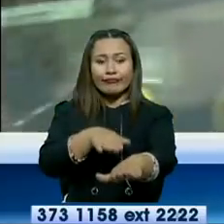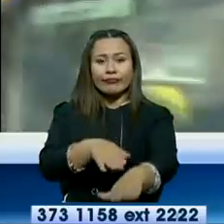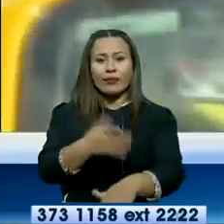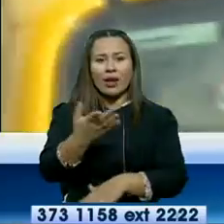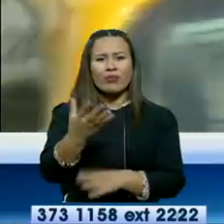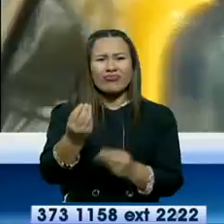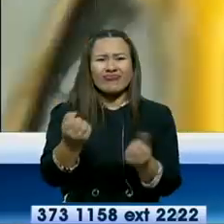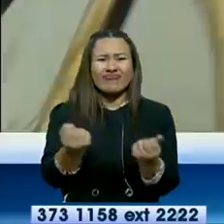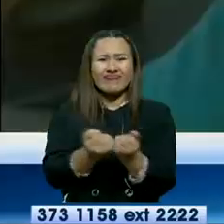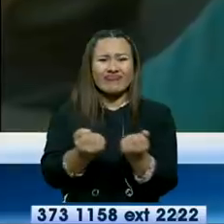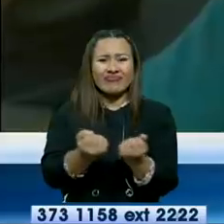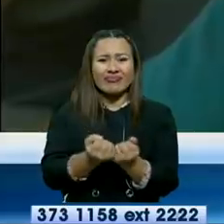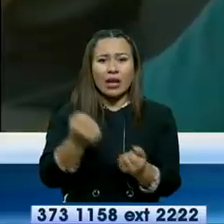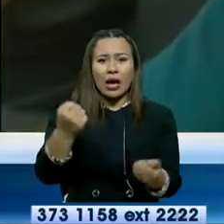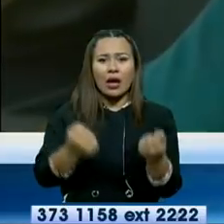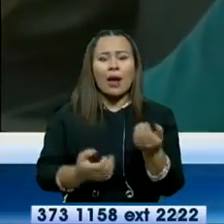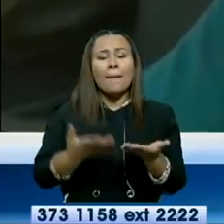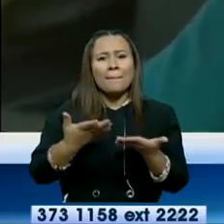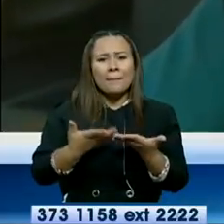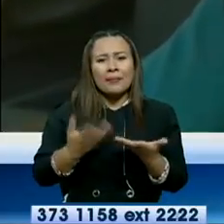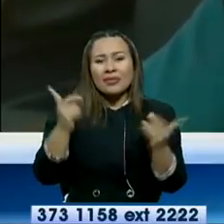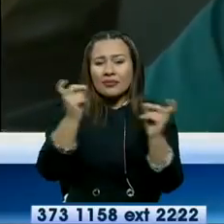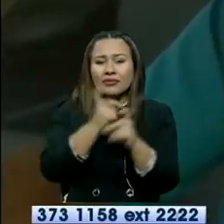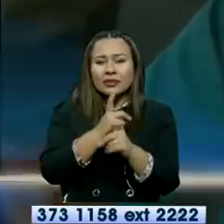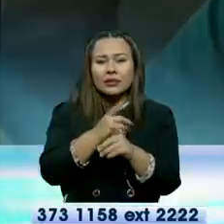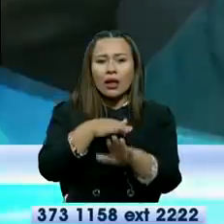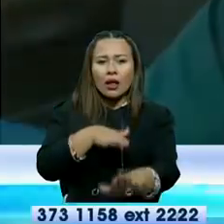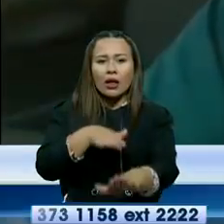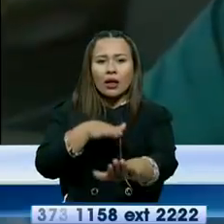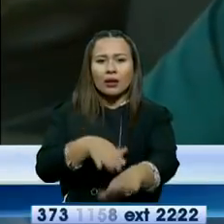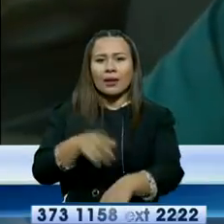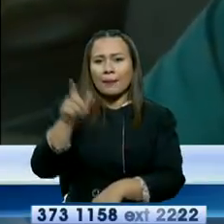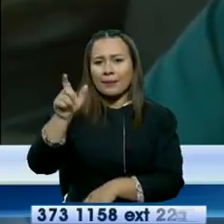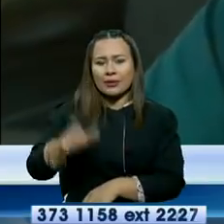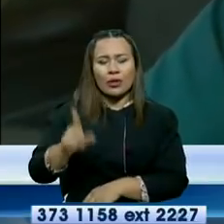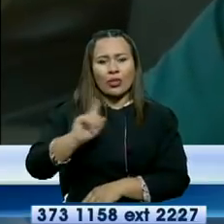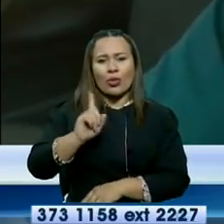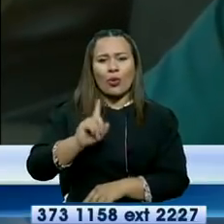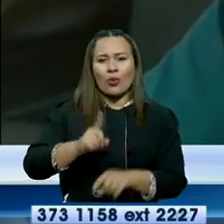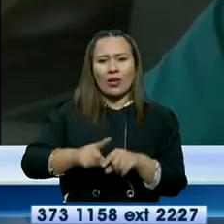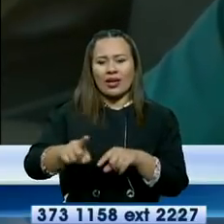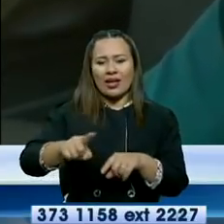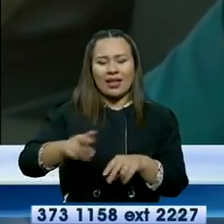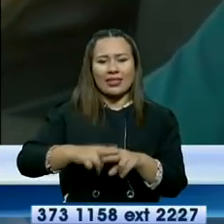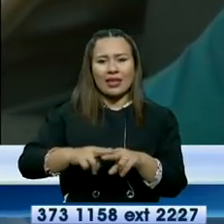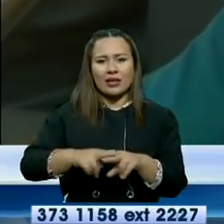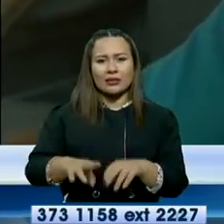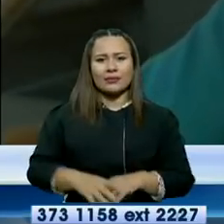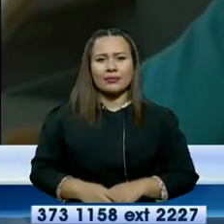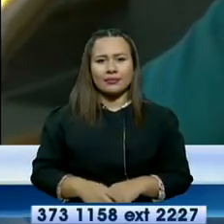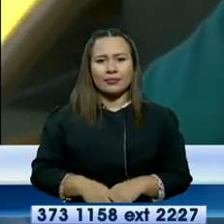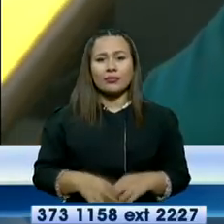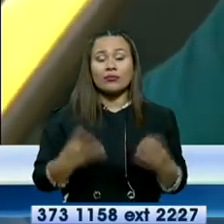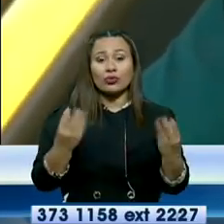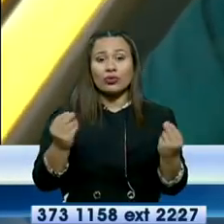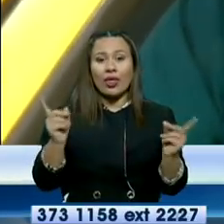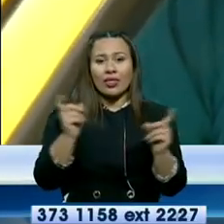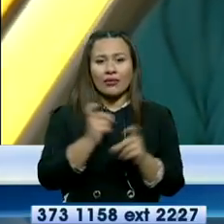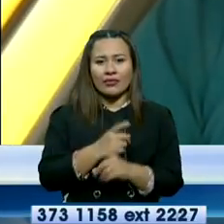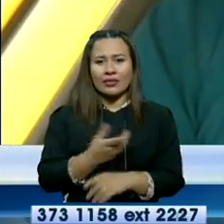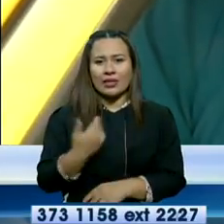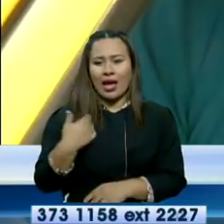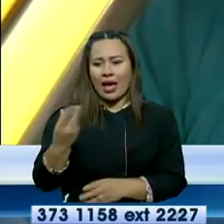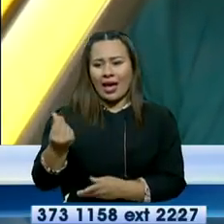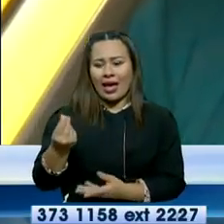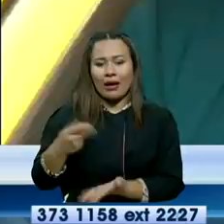congestión vehicular. Pesado el tráfico. El cliente no coge mucho. La gente regatea. Sí, así es, bastante. No podemos sacar nuestra